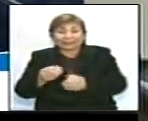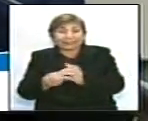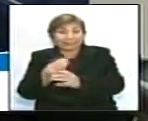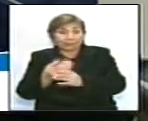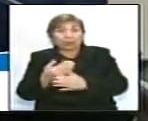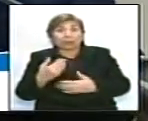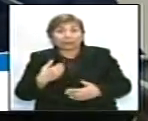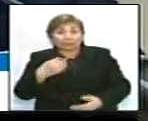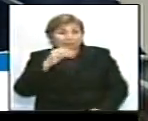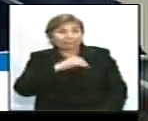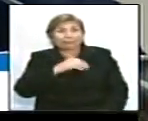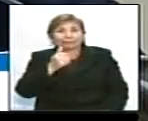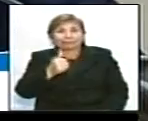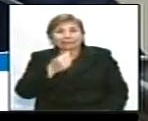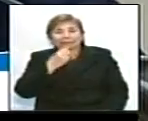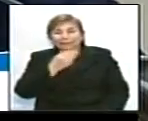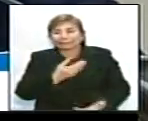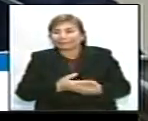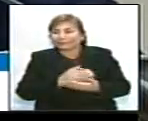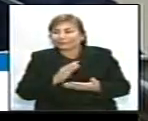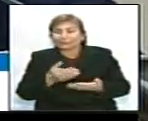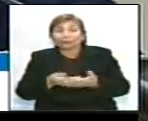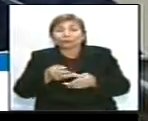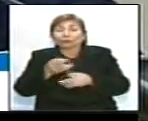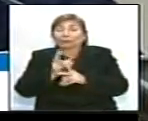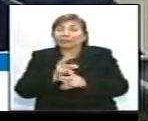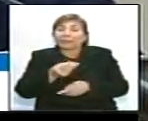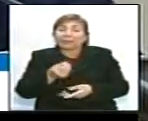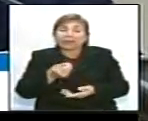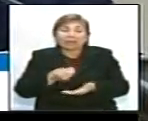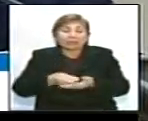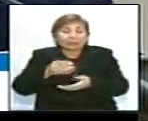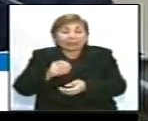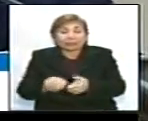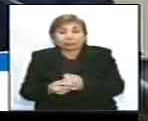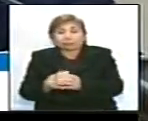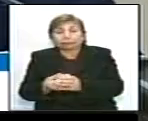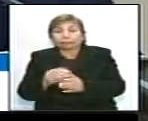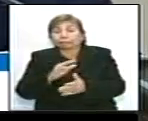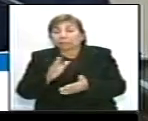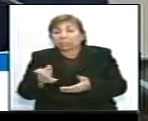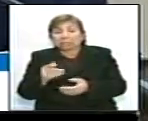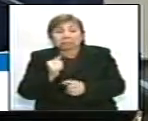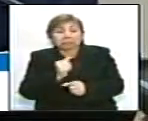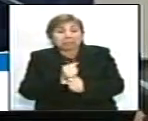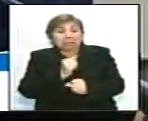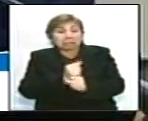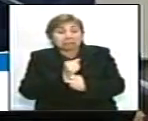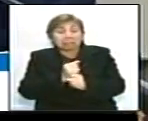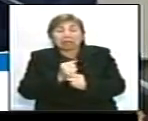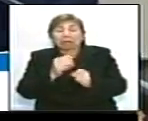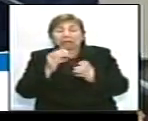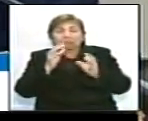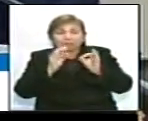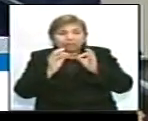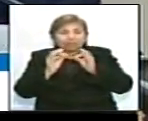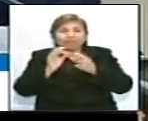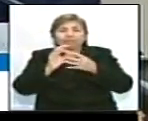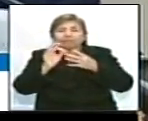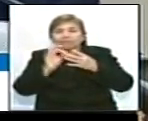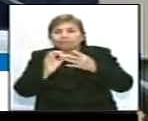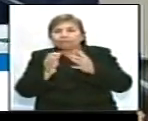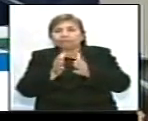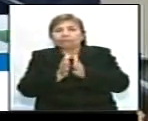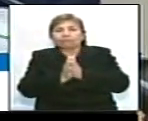agricultores, ¿no? Entonces, todo este esquema que estamos trabajando sobre este tema del primer punto que nos habían pedido